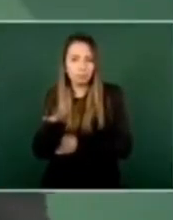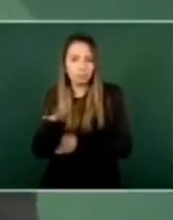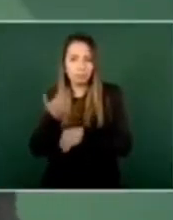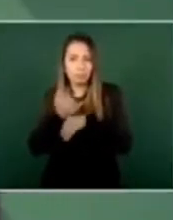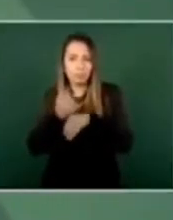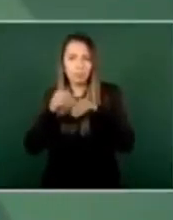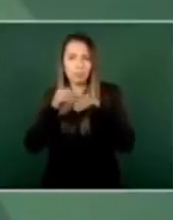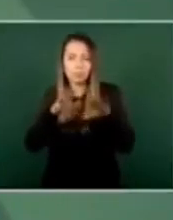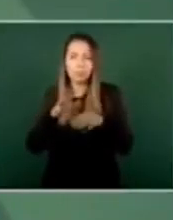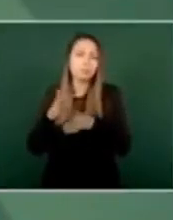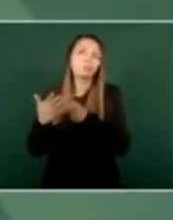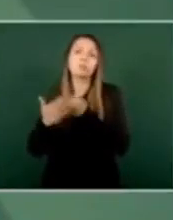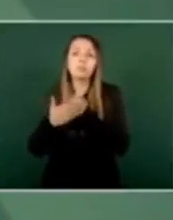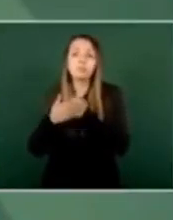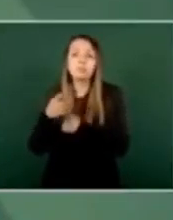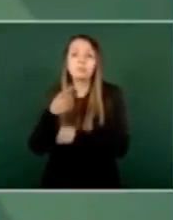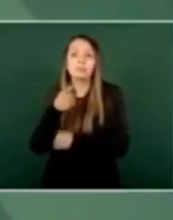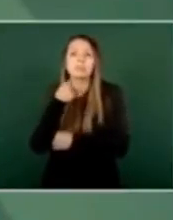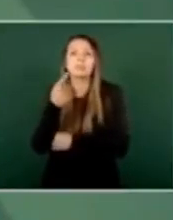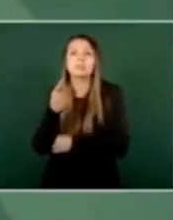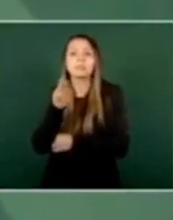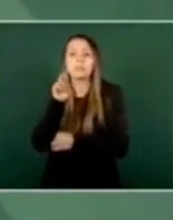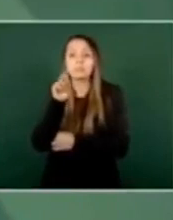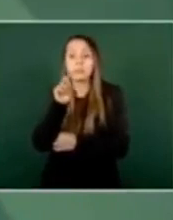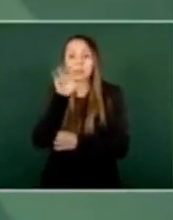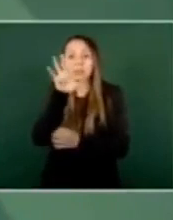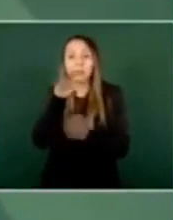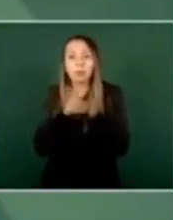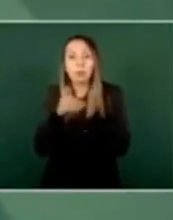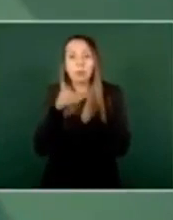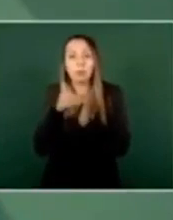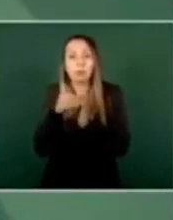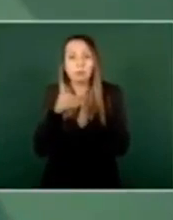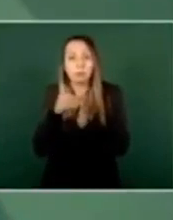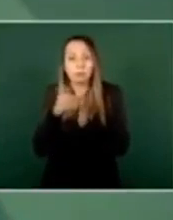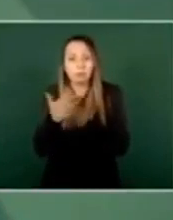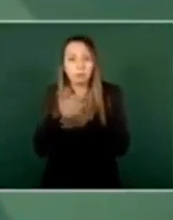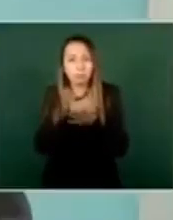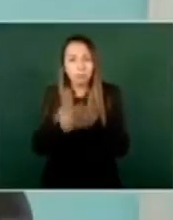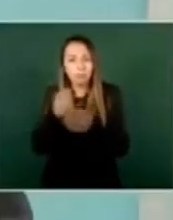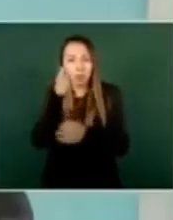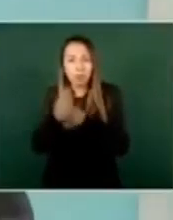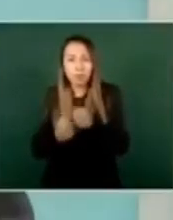que gana 35 millones al año,